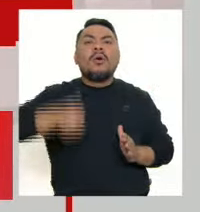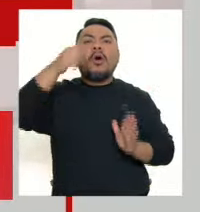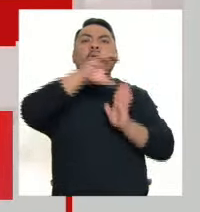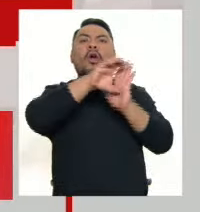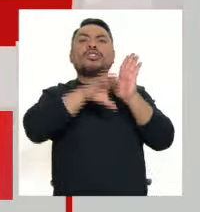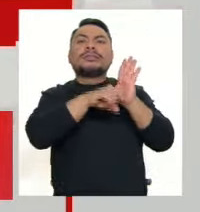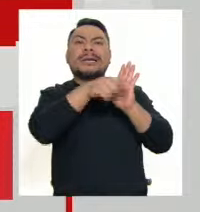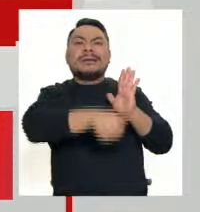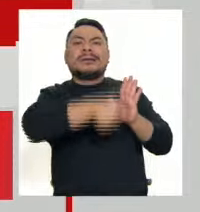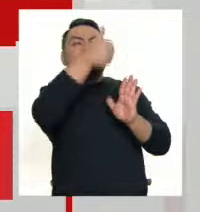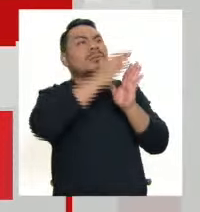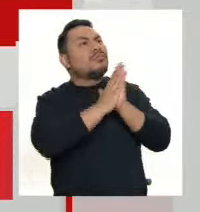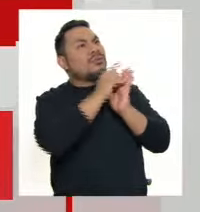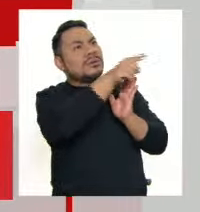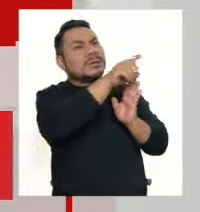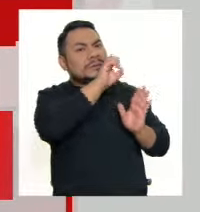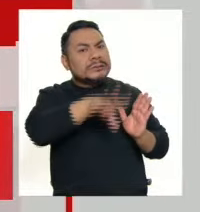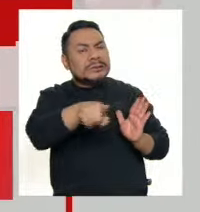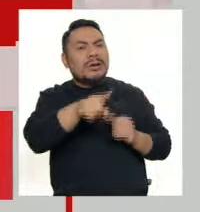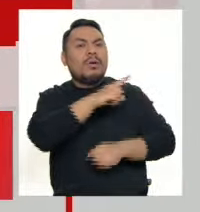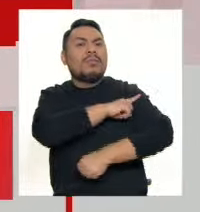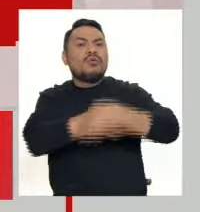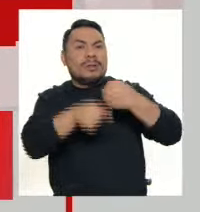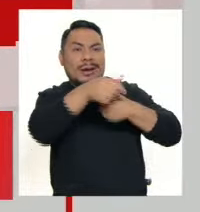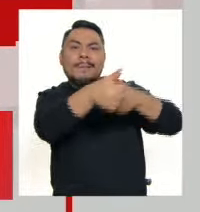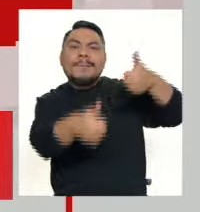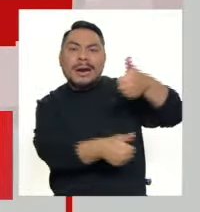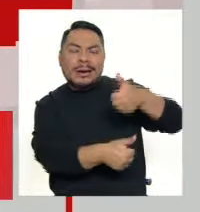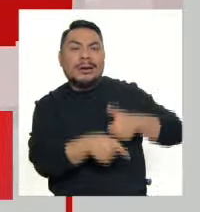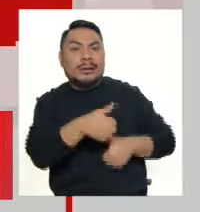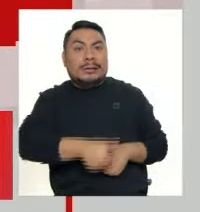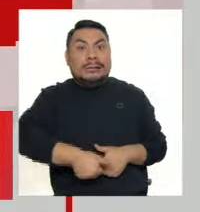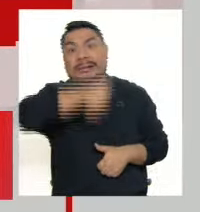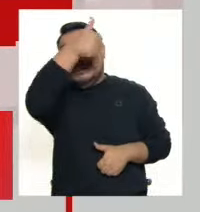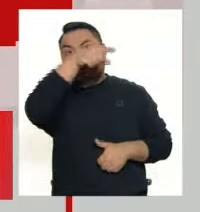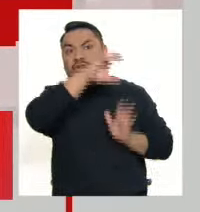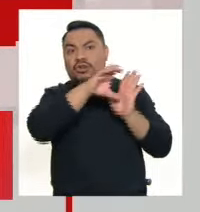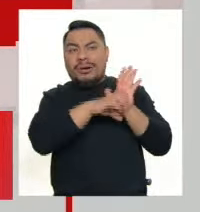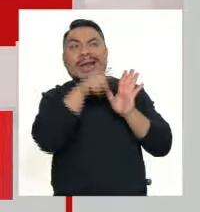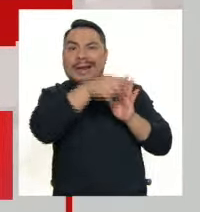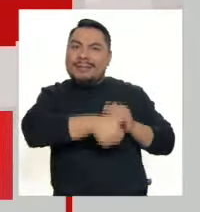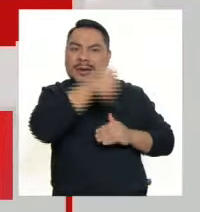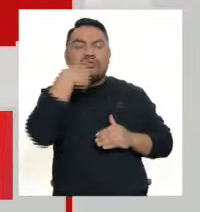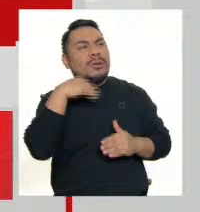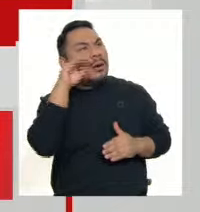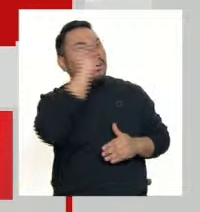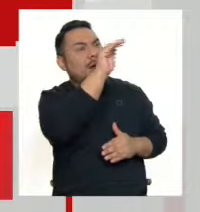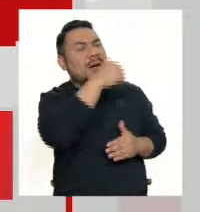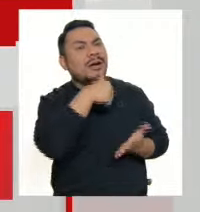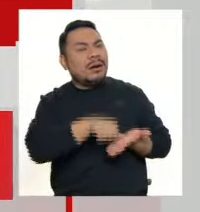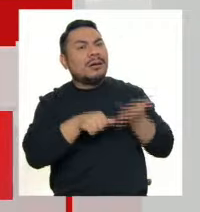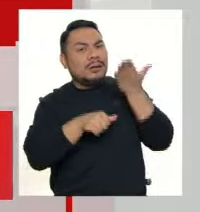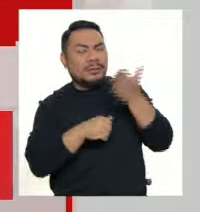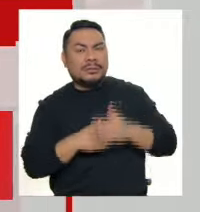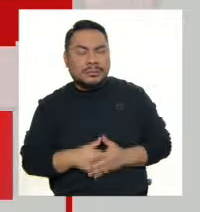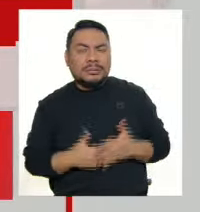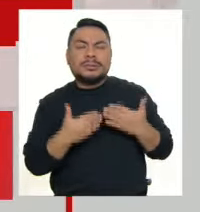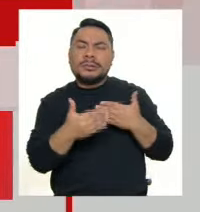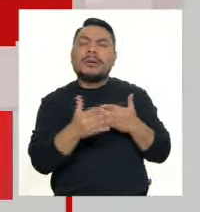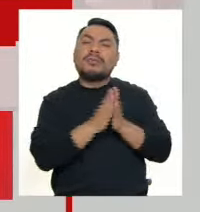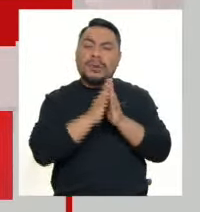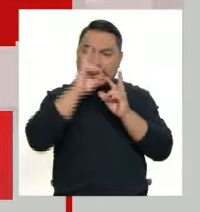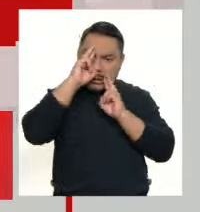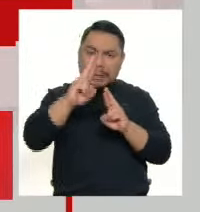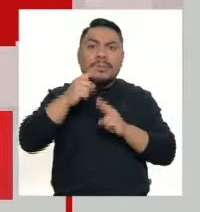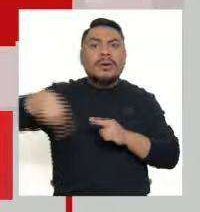se pronuncie respecto de la medida cautelar solicitada. De ser necesario, ampliaremos esta medida cautelar, pero vamos a hacer respetar